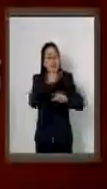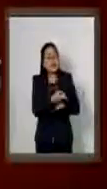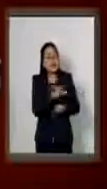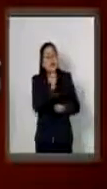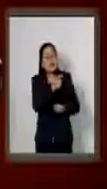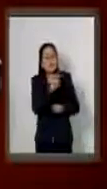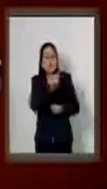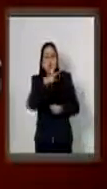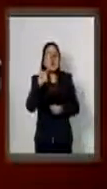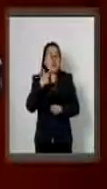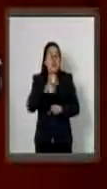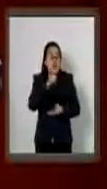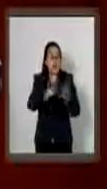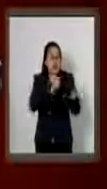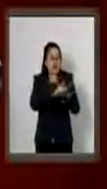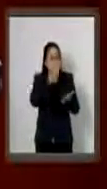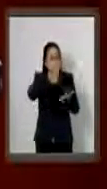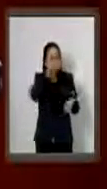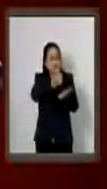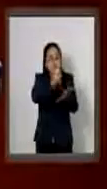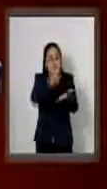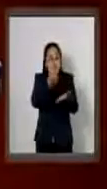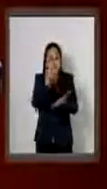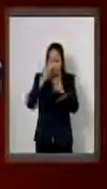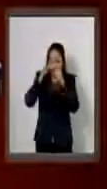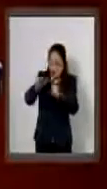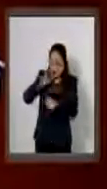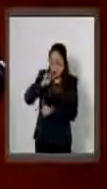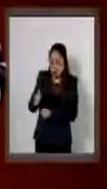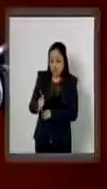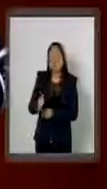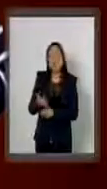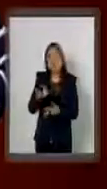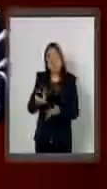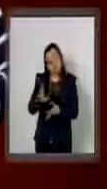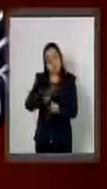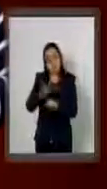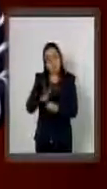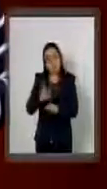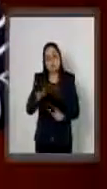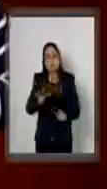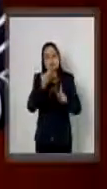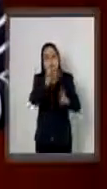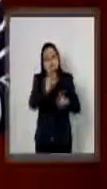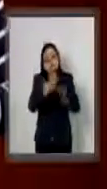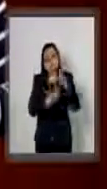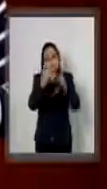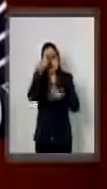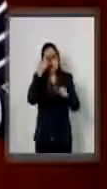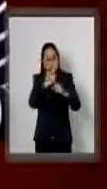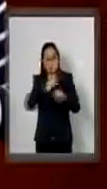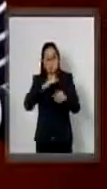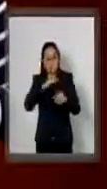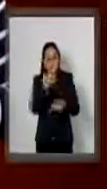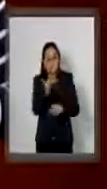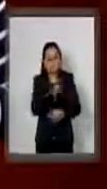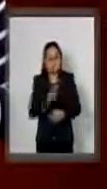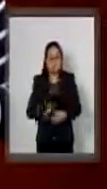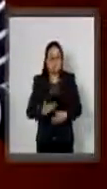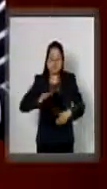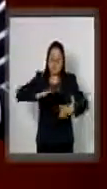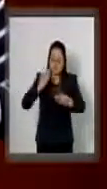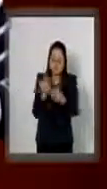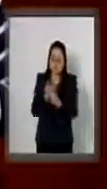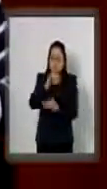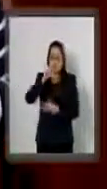contra de la aprobación de esta ley y que no fueron tomados en consideración, pero que le pido al presidente de la mesa sean incluidos en el diario